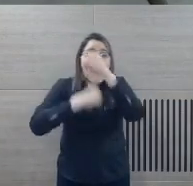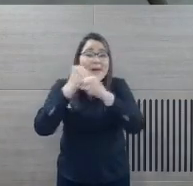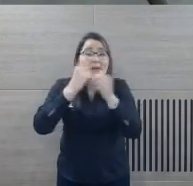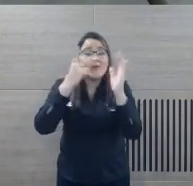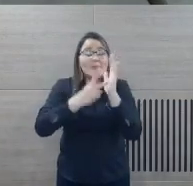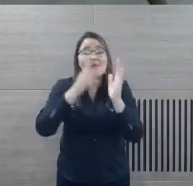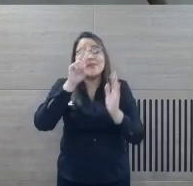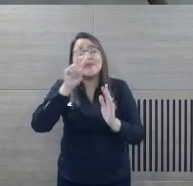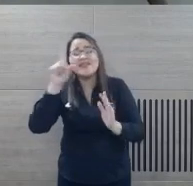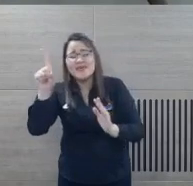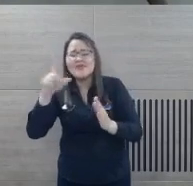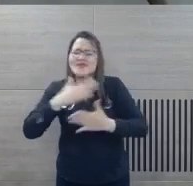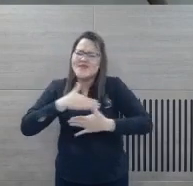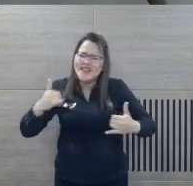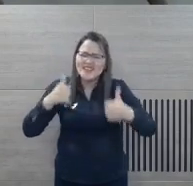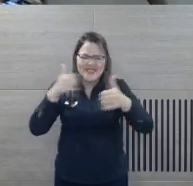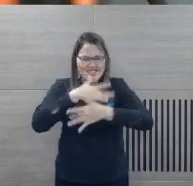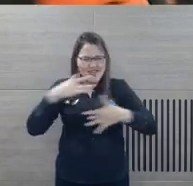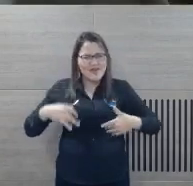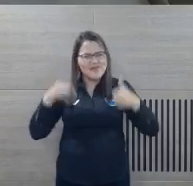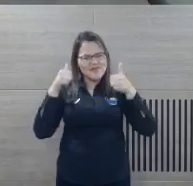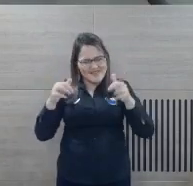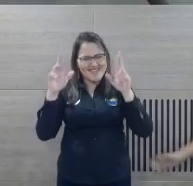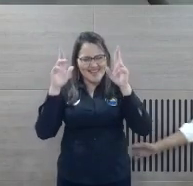prosperidad. Muchas gracias.